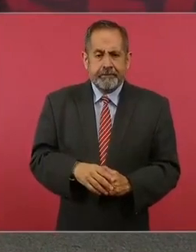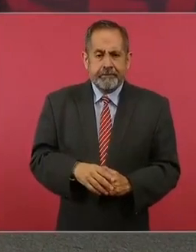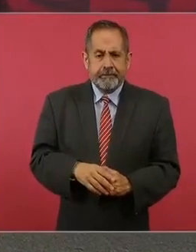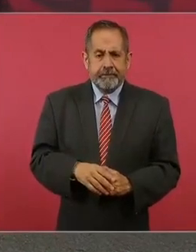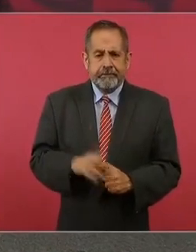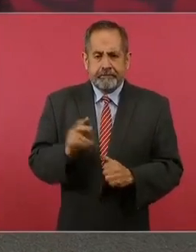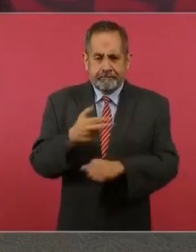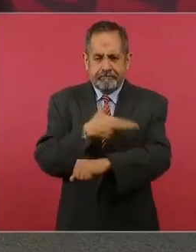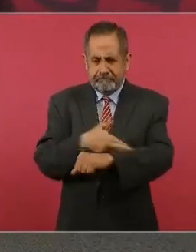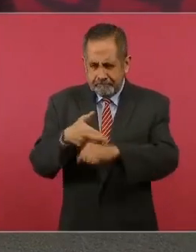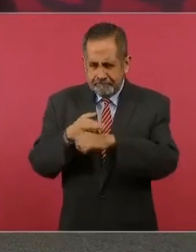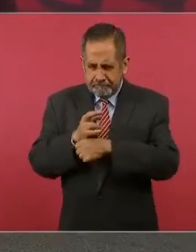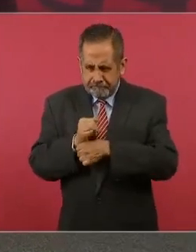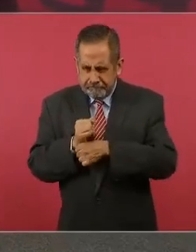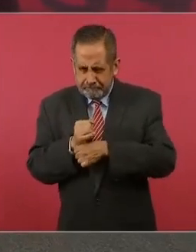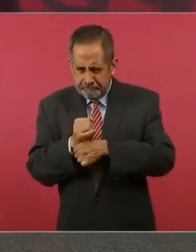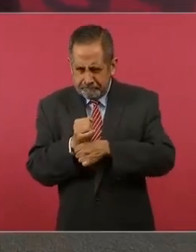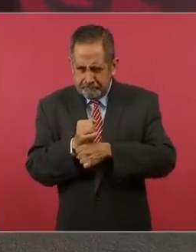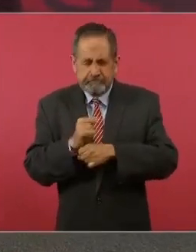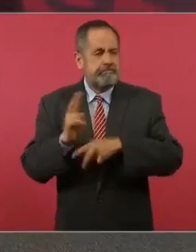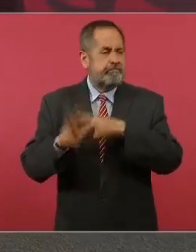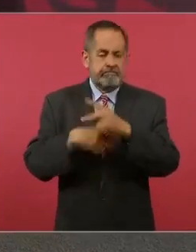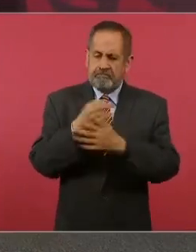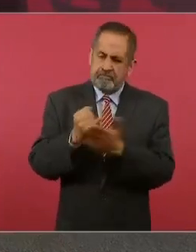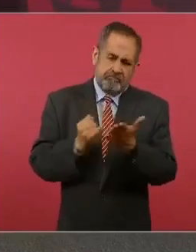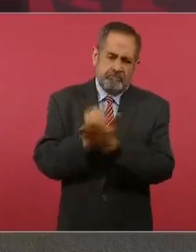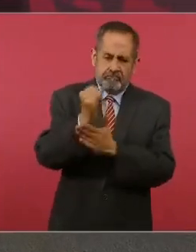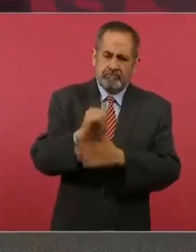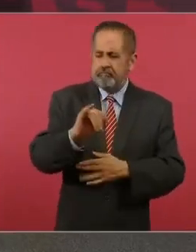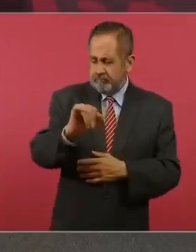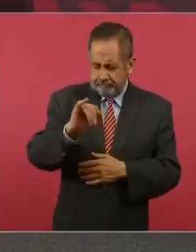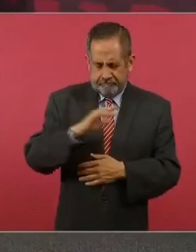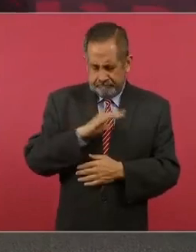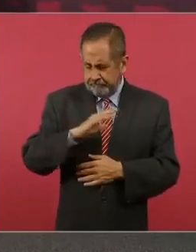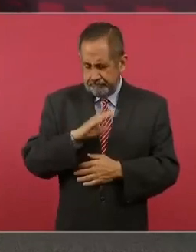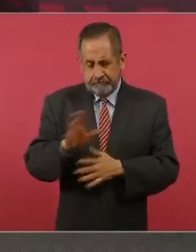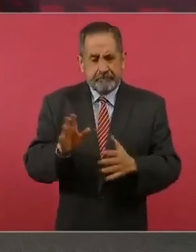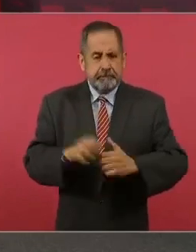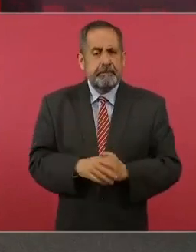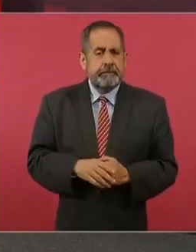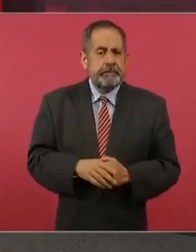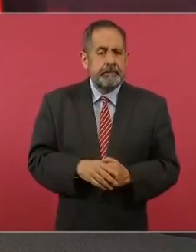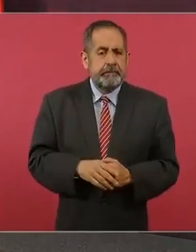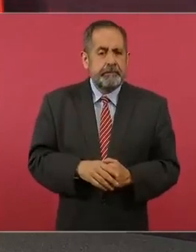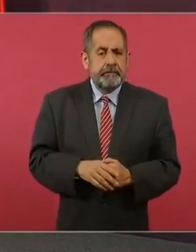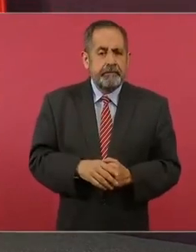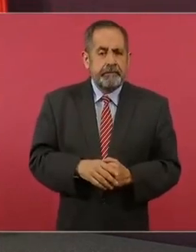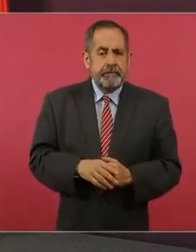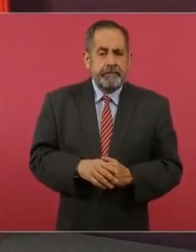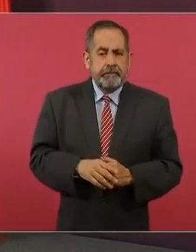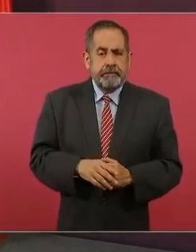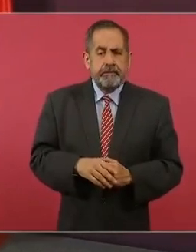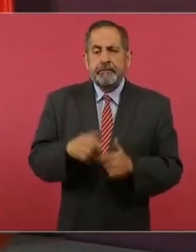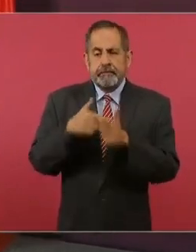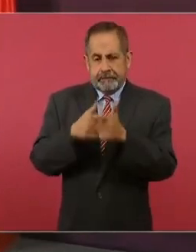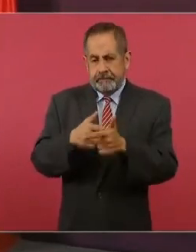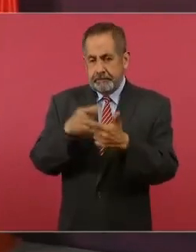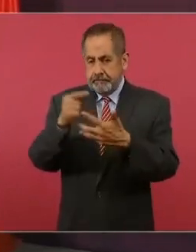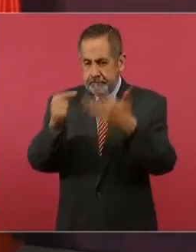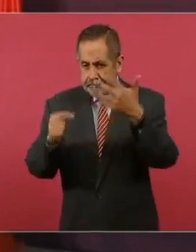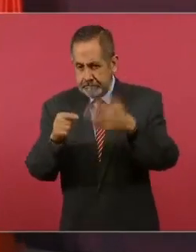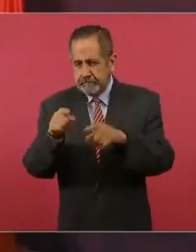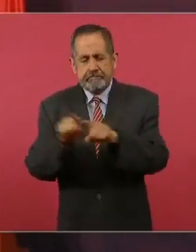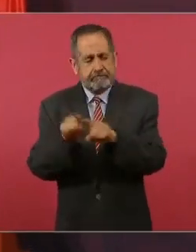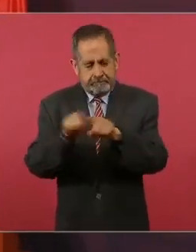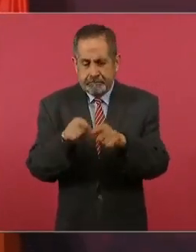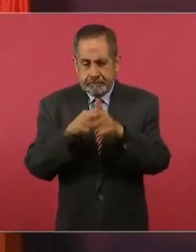y se está investigando y se va a actuar. Vamos a seguir viendo todo eso,